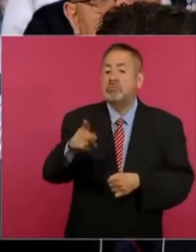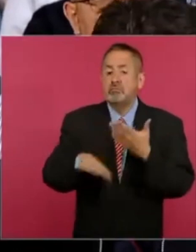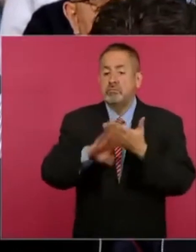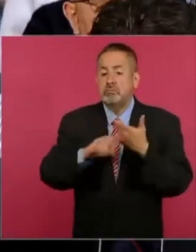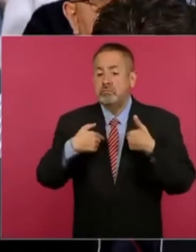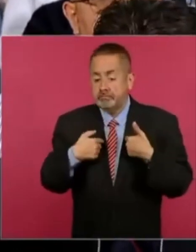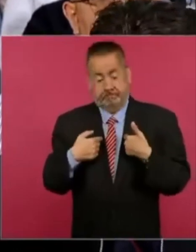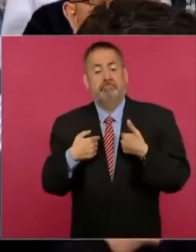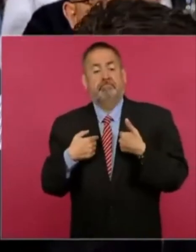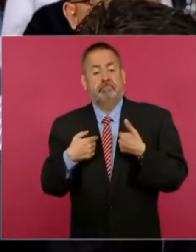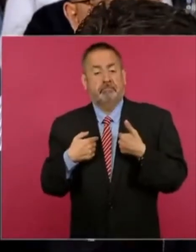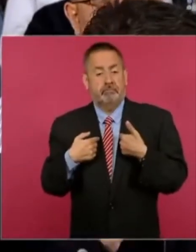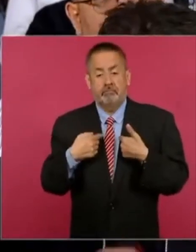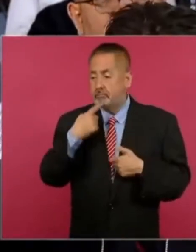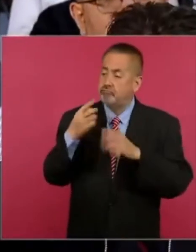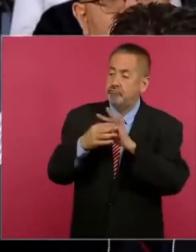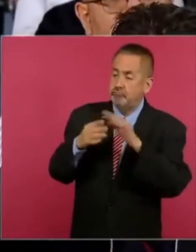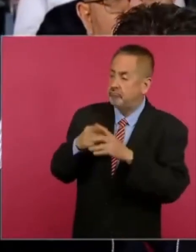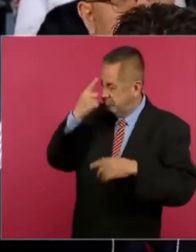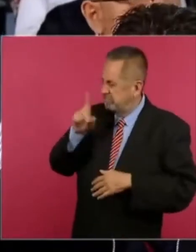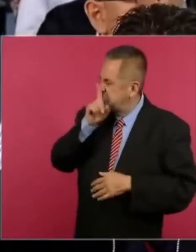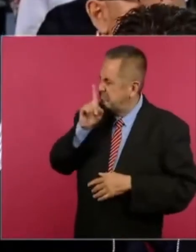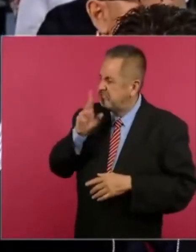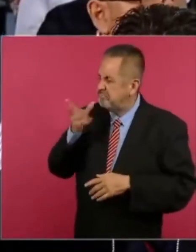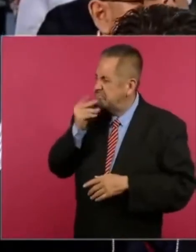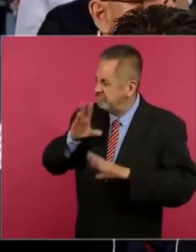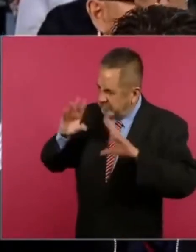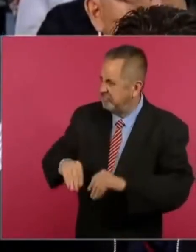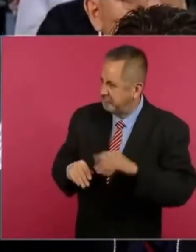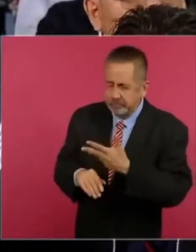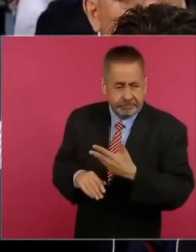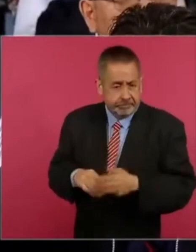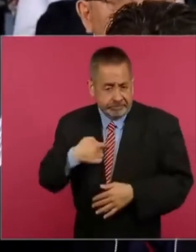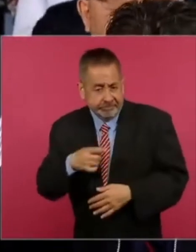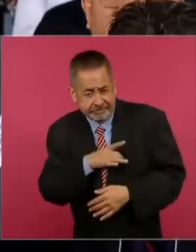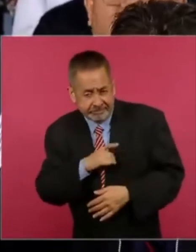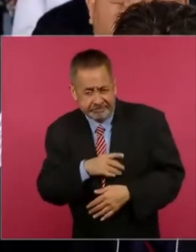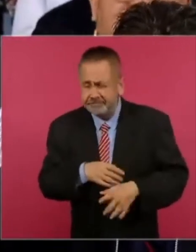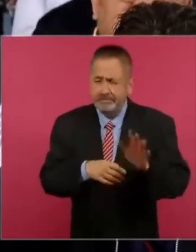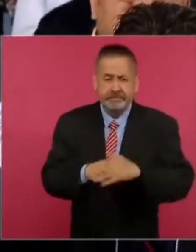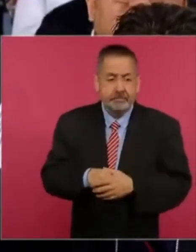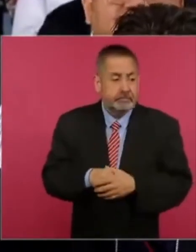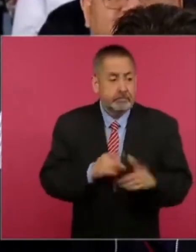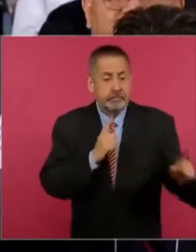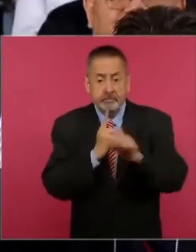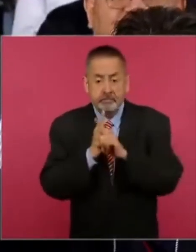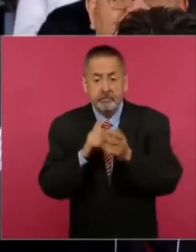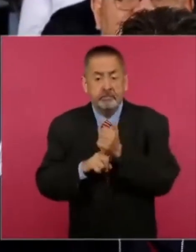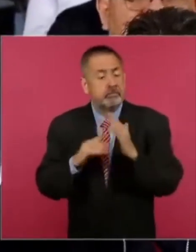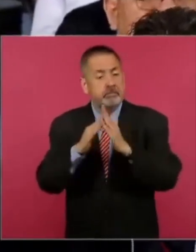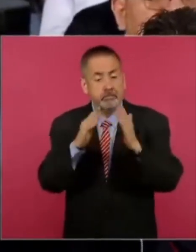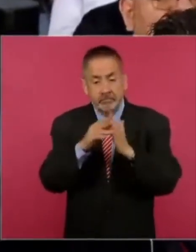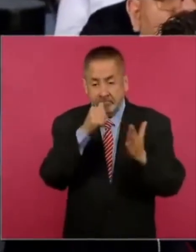me demandó en franca intención de callarme y de pues intimidarme. Hasta la puerta de mi casa pues